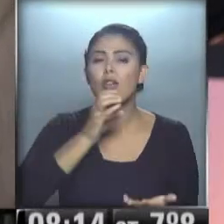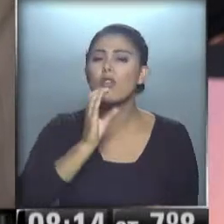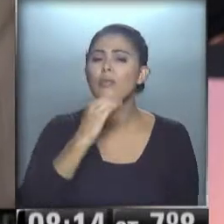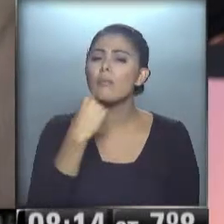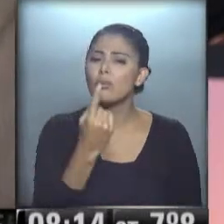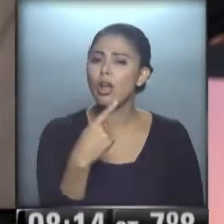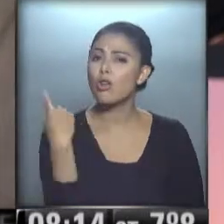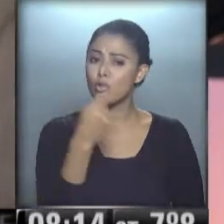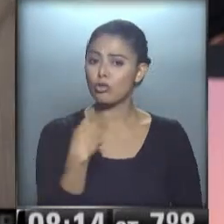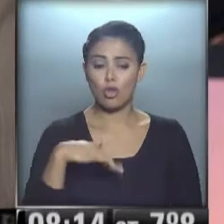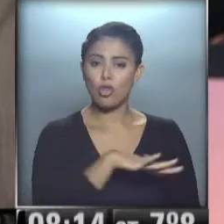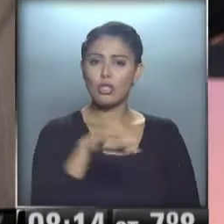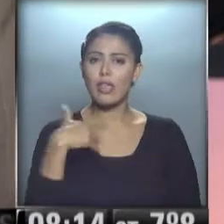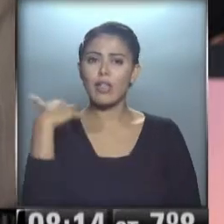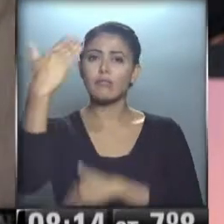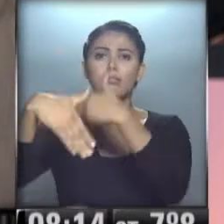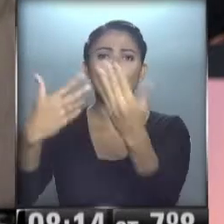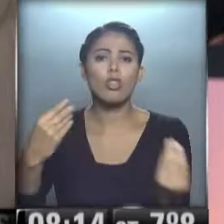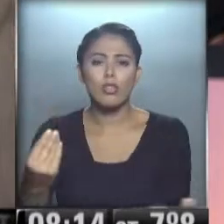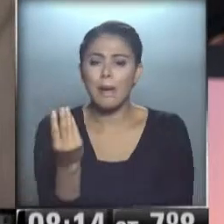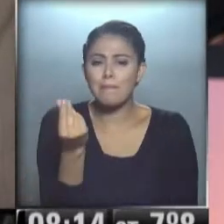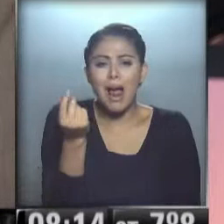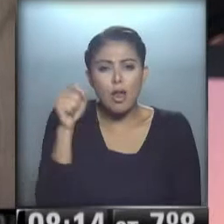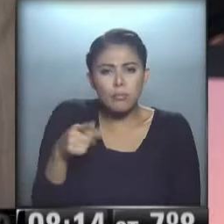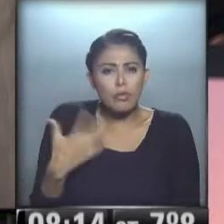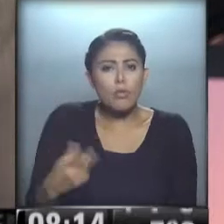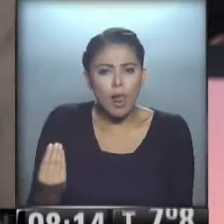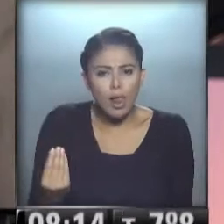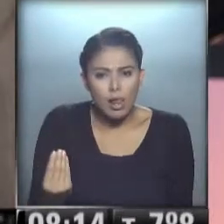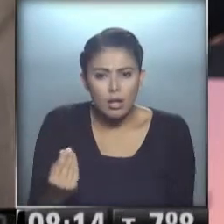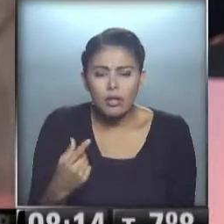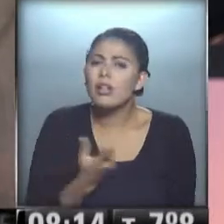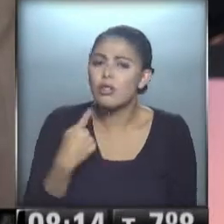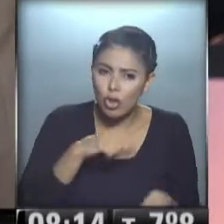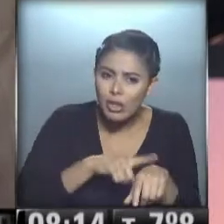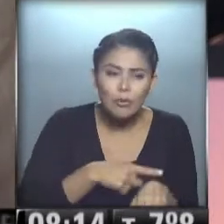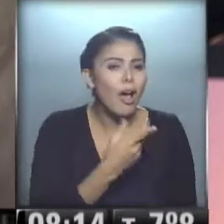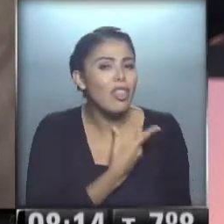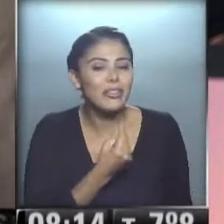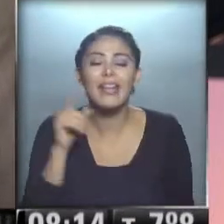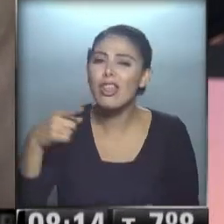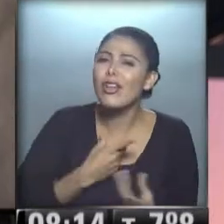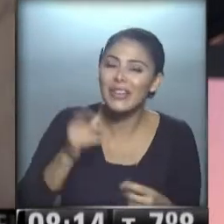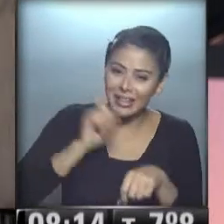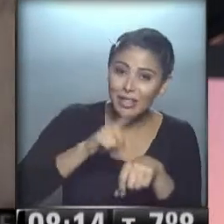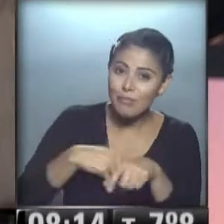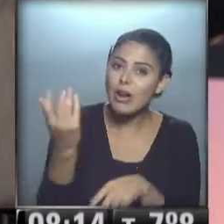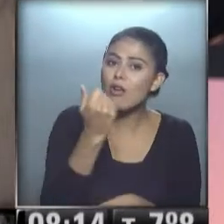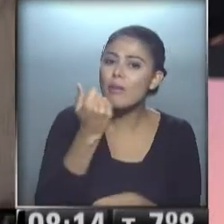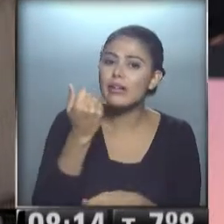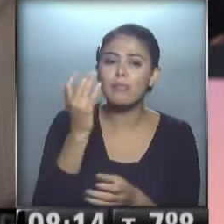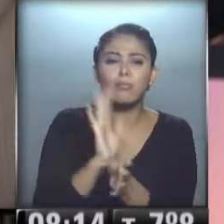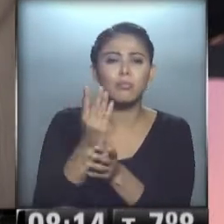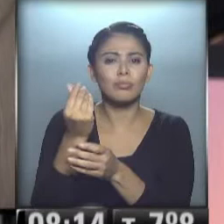¿a dónde vamos yendo como sociedad? ¿Cuáles son los actuales valores que nos rigen? ¿A dónde? ¿Estamos a tiempo? ¿A dónde? ¿Estamos a tiempo de recuperar los códigos de